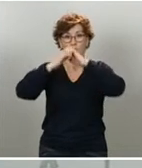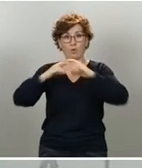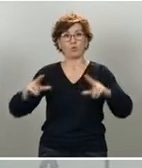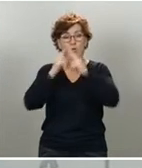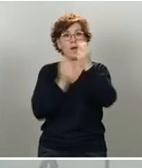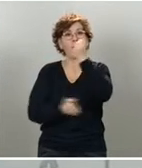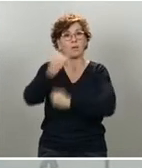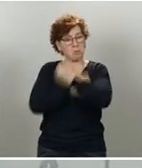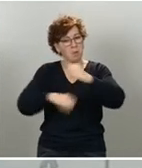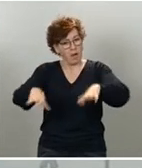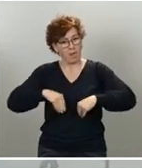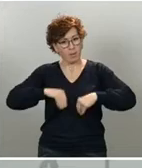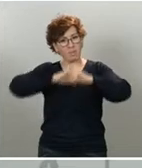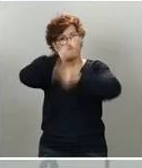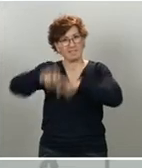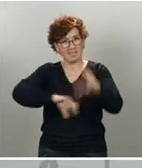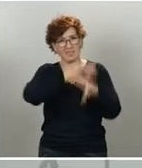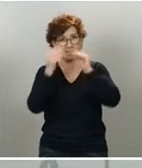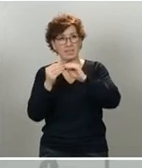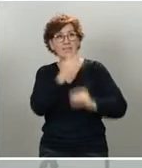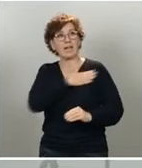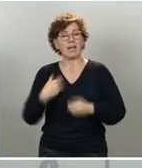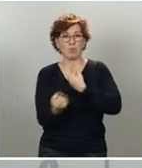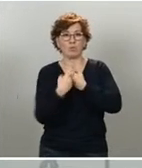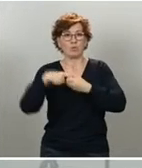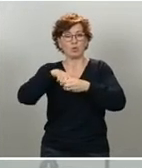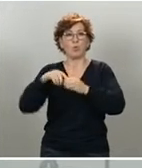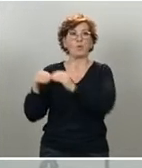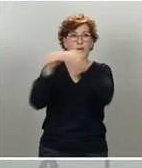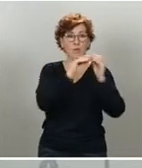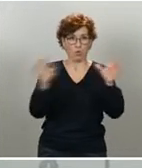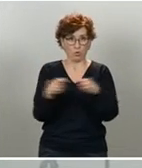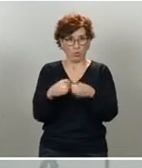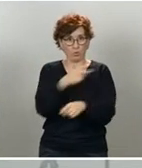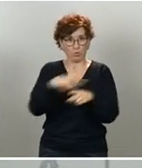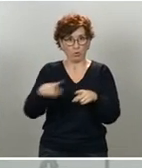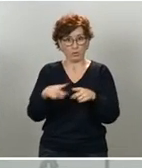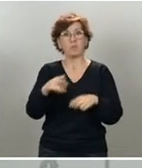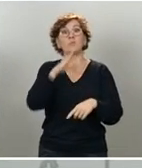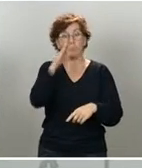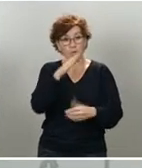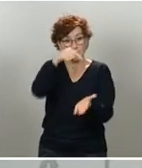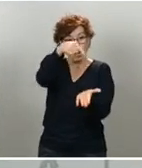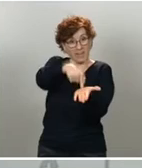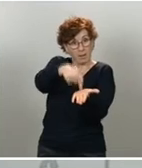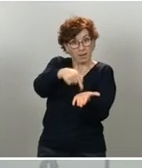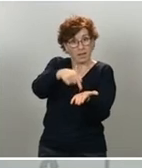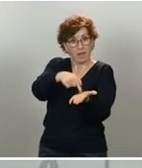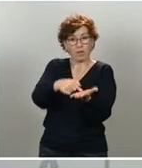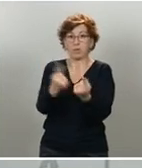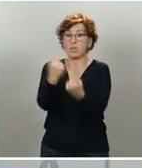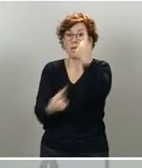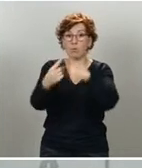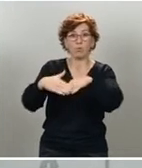unanimidad del conjunto de grupos parlamentarios. Y por eso hizo suyas también las reivindicaciones legítimas de algunos gobiernos